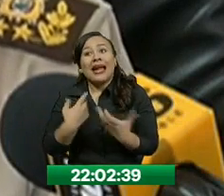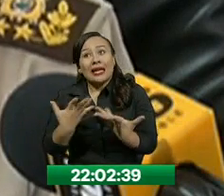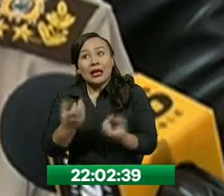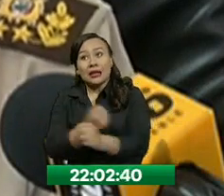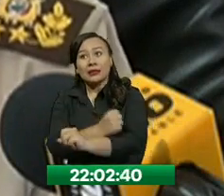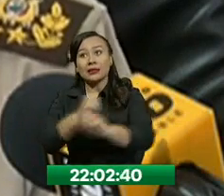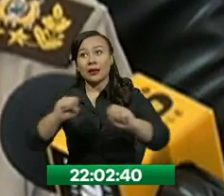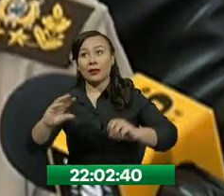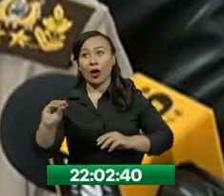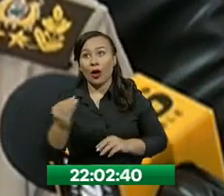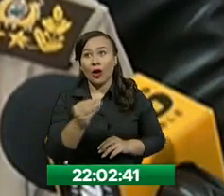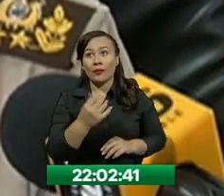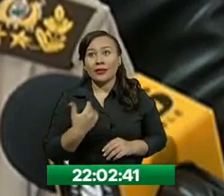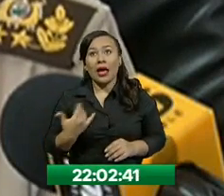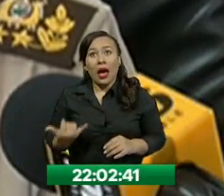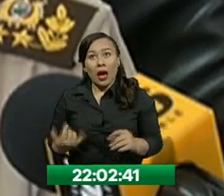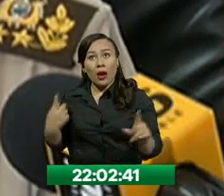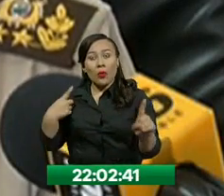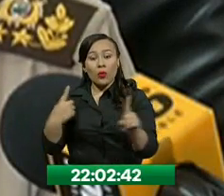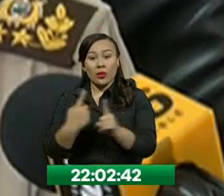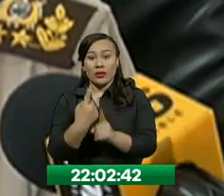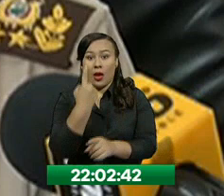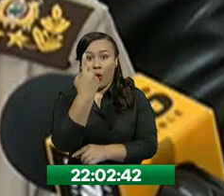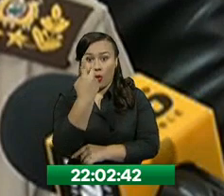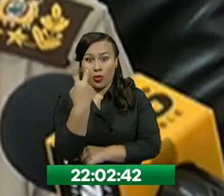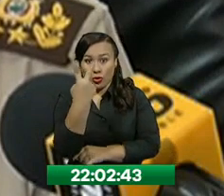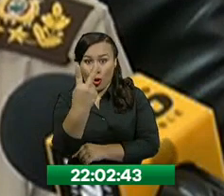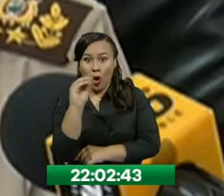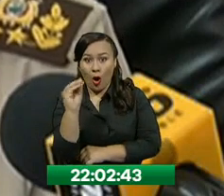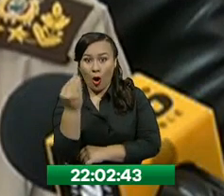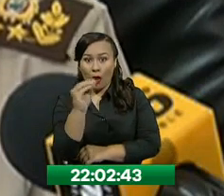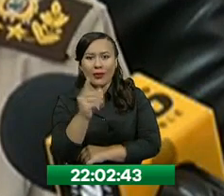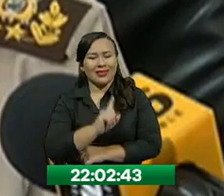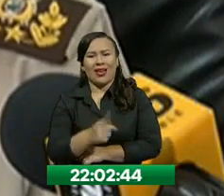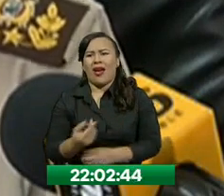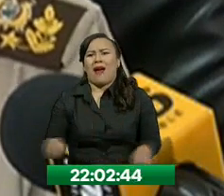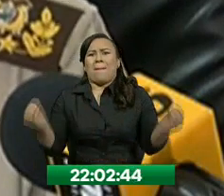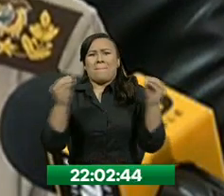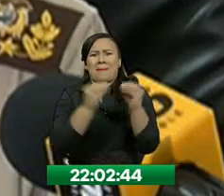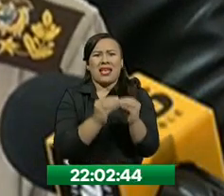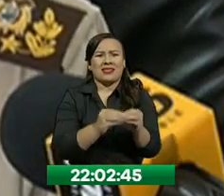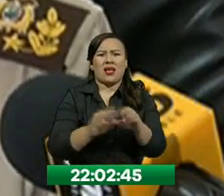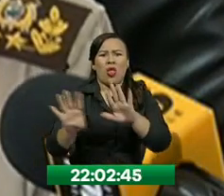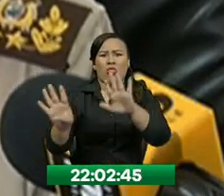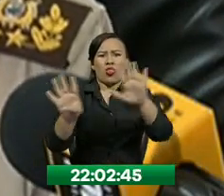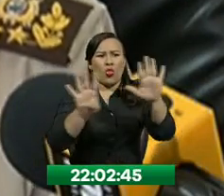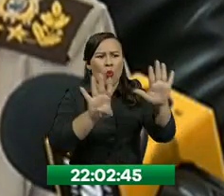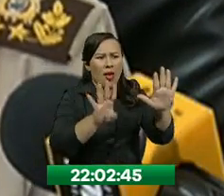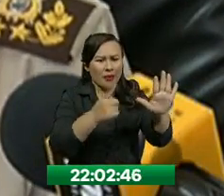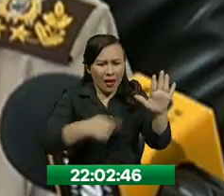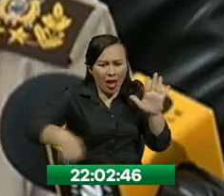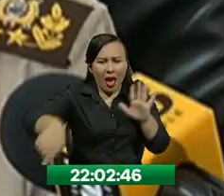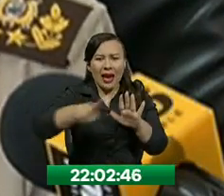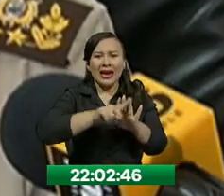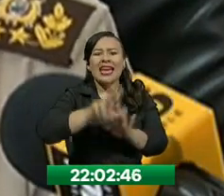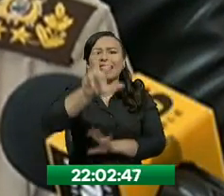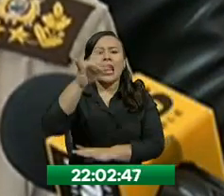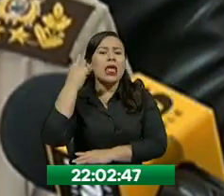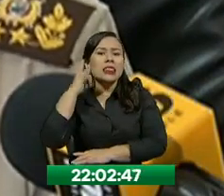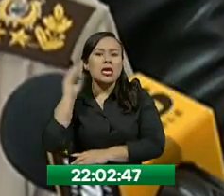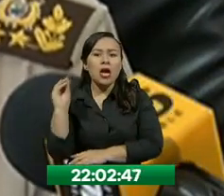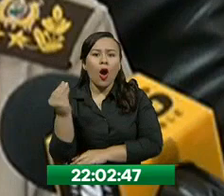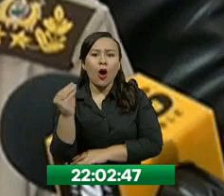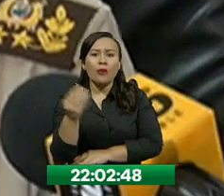menores, no la encuentra únicamente a las 2 menores, sino encuentra a 9 menores de edad, 3 niñas más